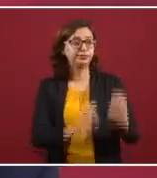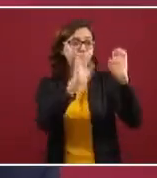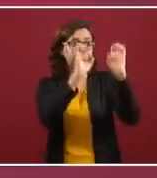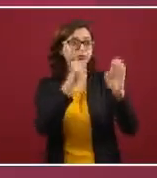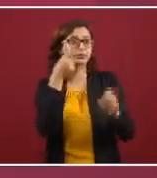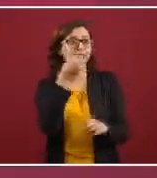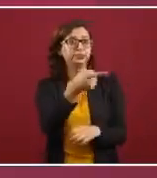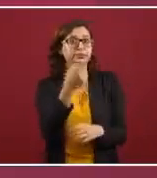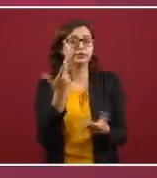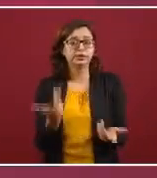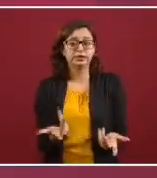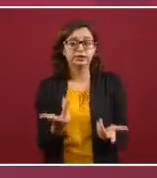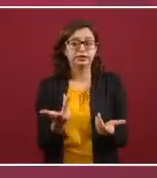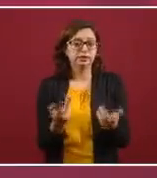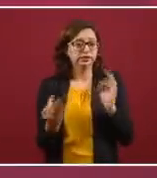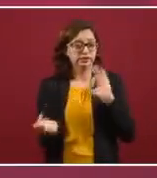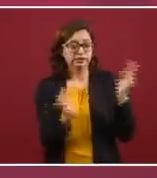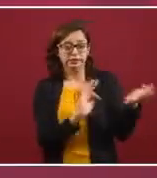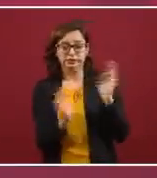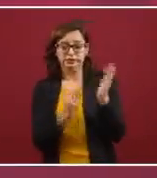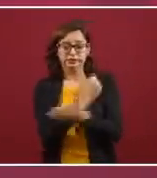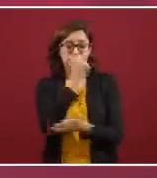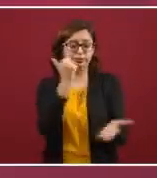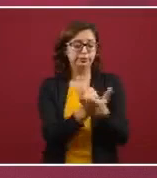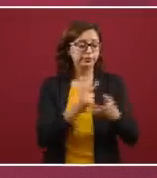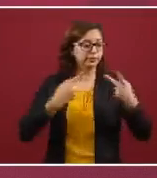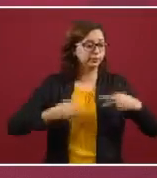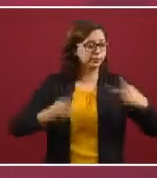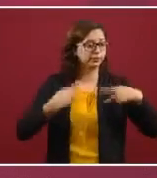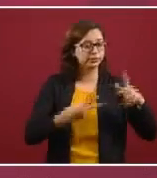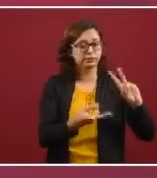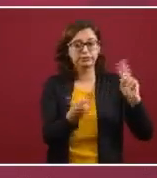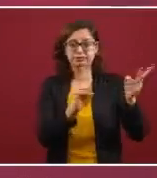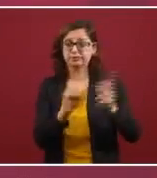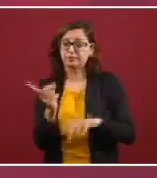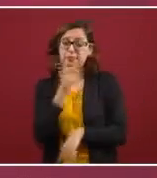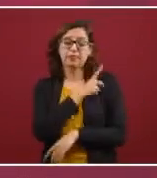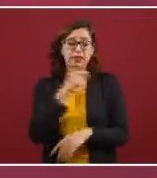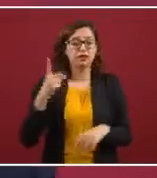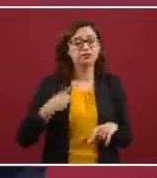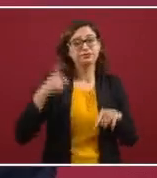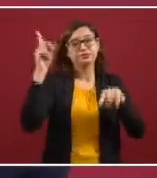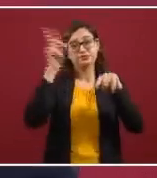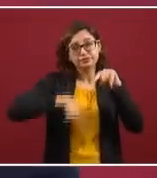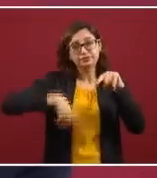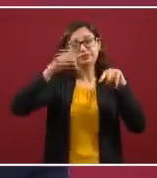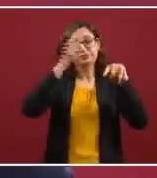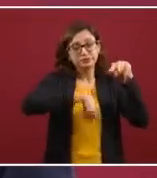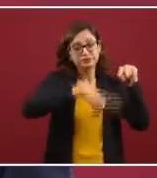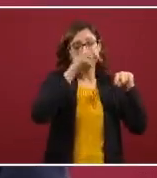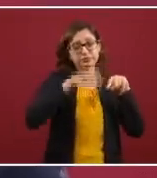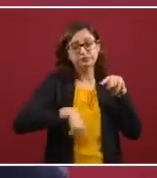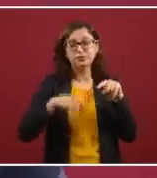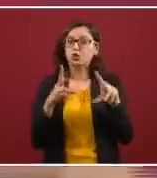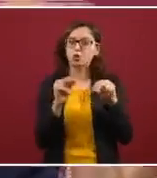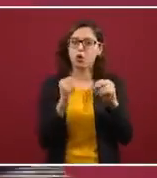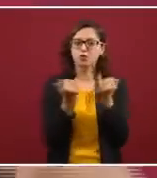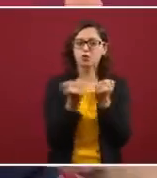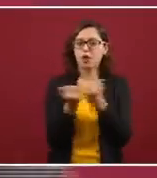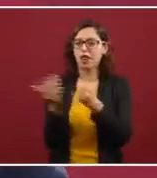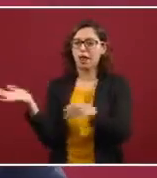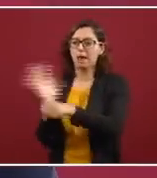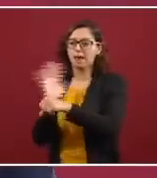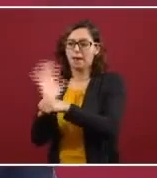medio de una ciudad. Se tienen que desvestir prácticamente el hospital, ahora sí que no es como en las películas que le